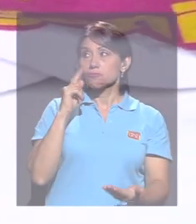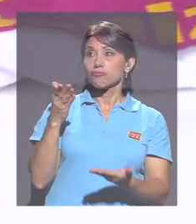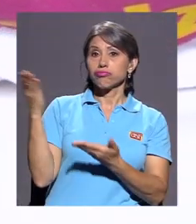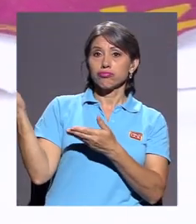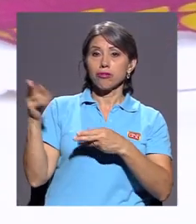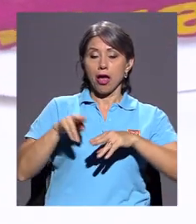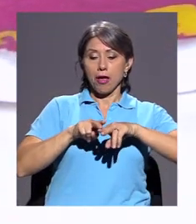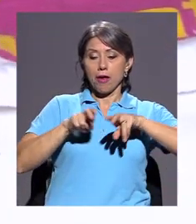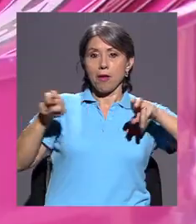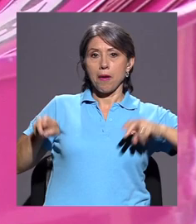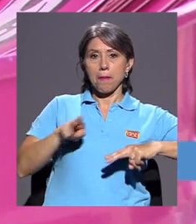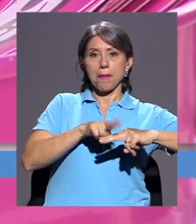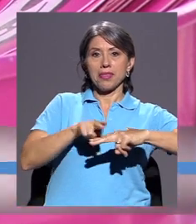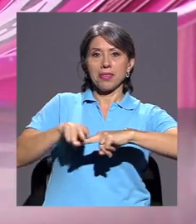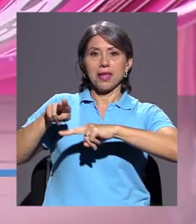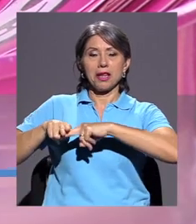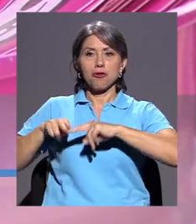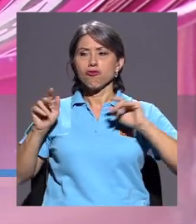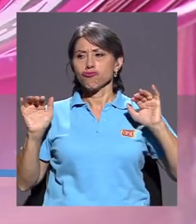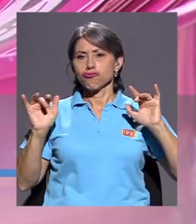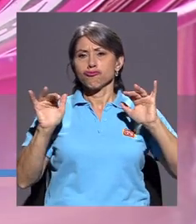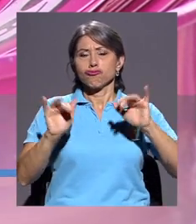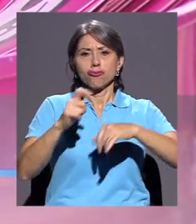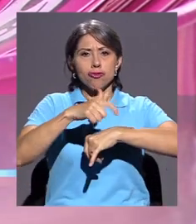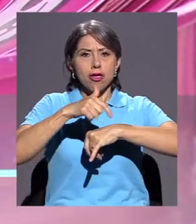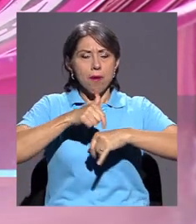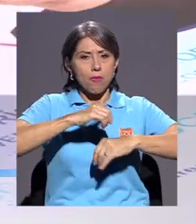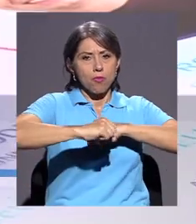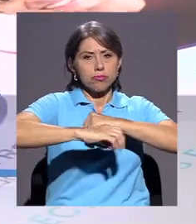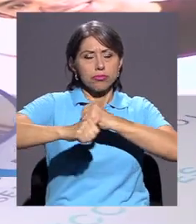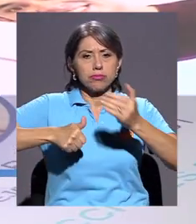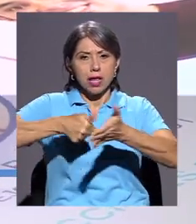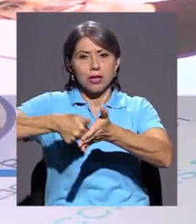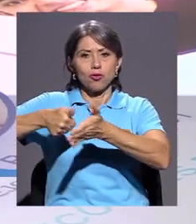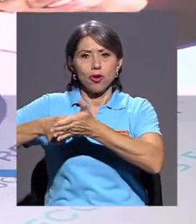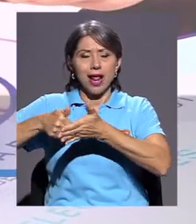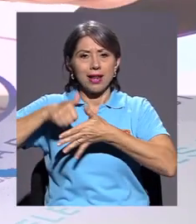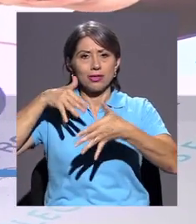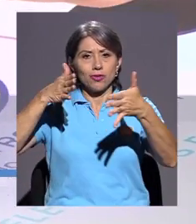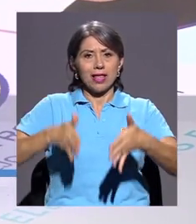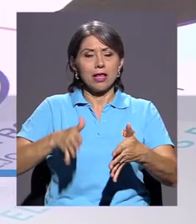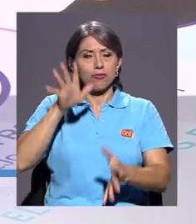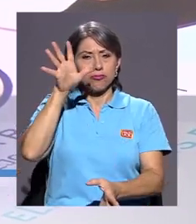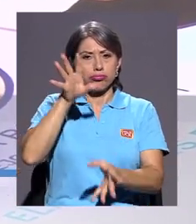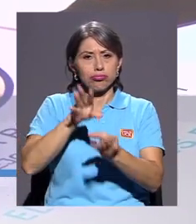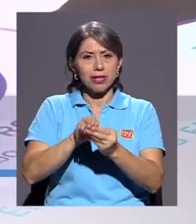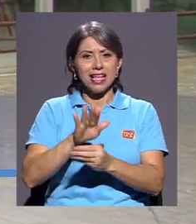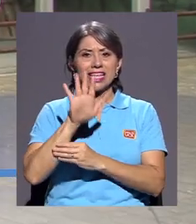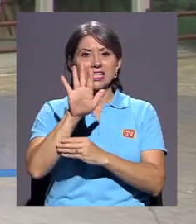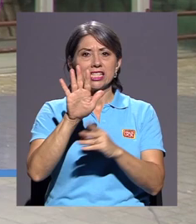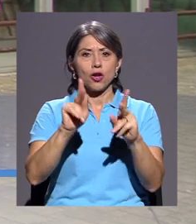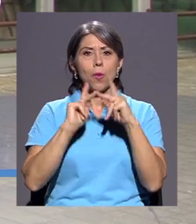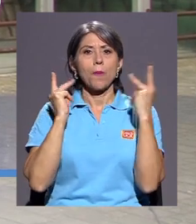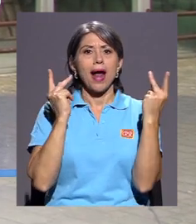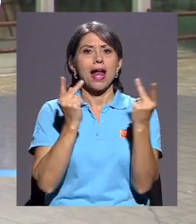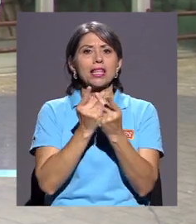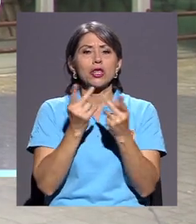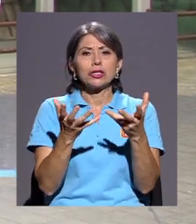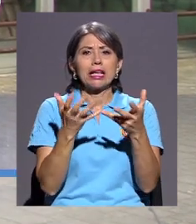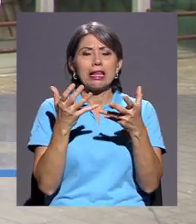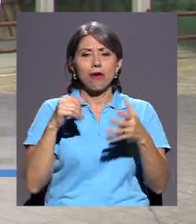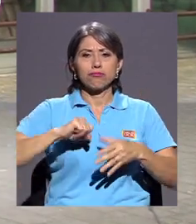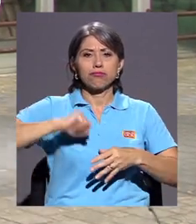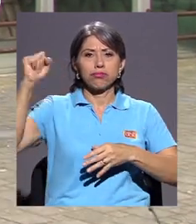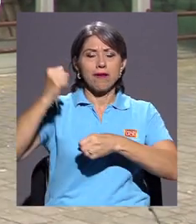Así lució el pretil durante el periodo de campaña electoral estudiantil. En total, 5 partidos se disputaron el directorio